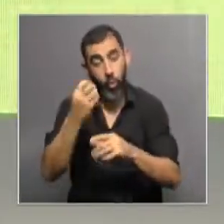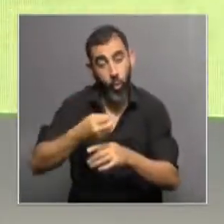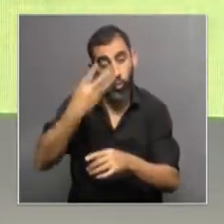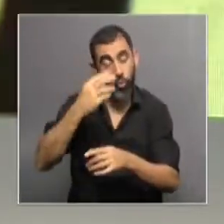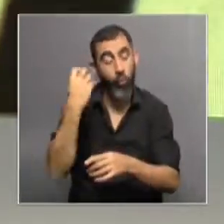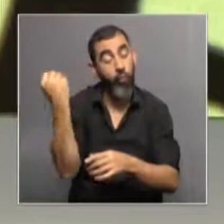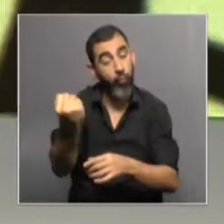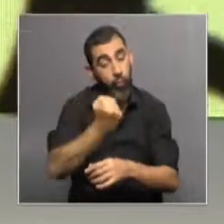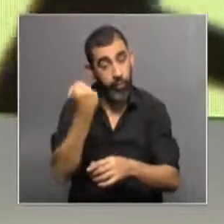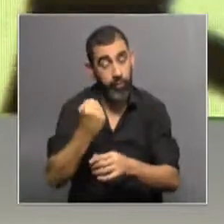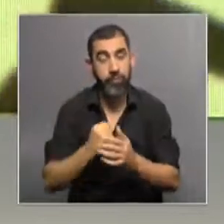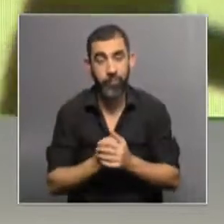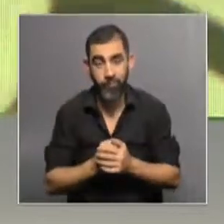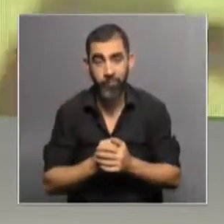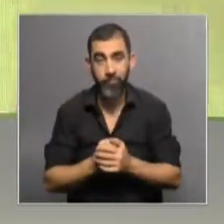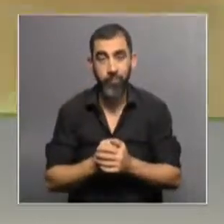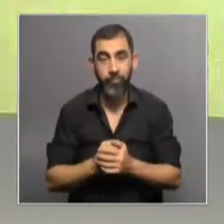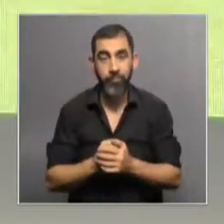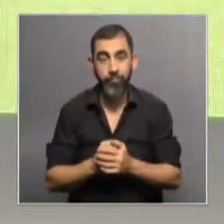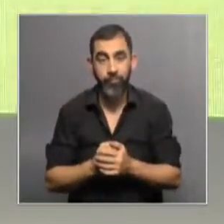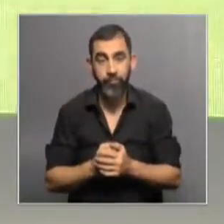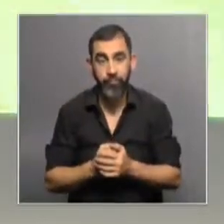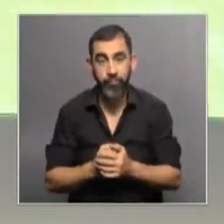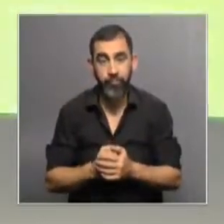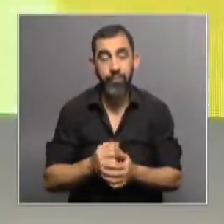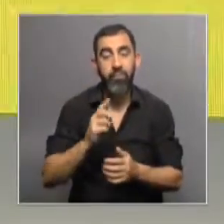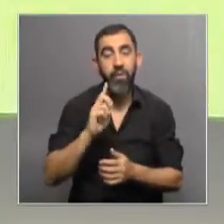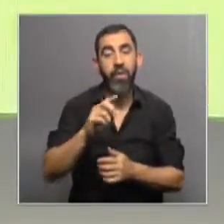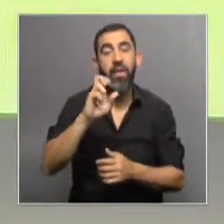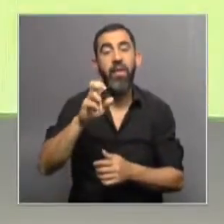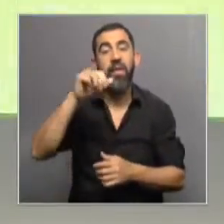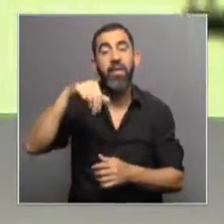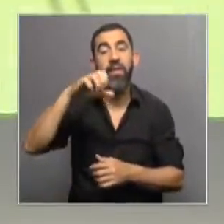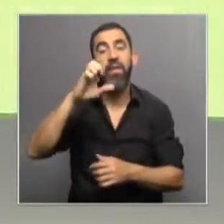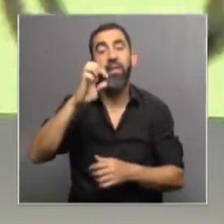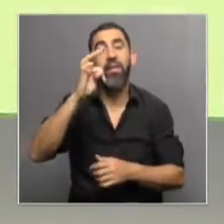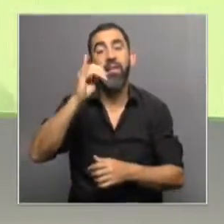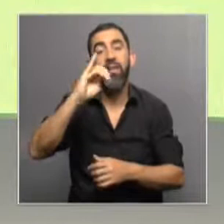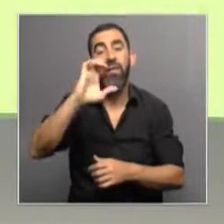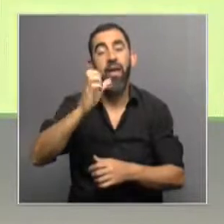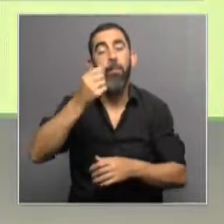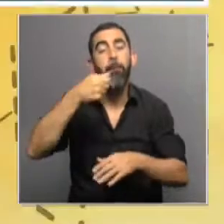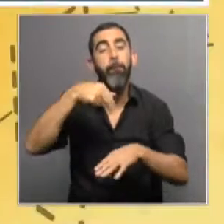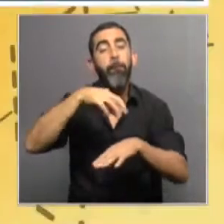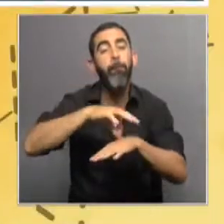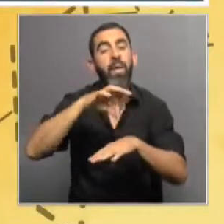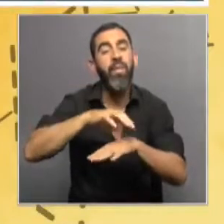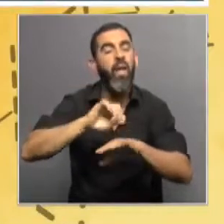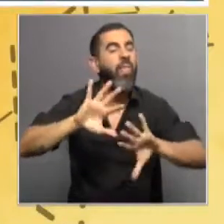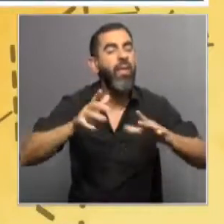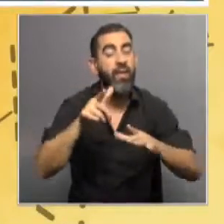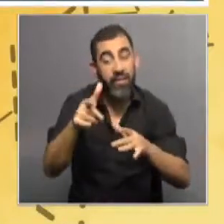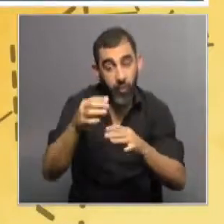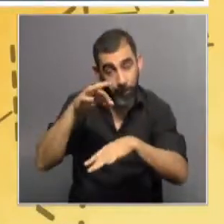clave que tú mencionaste muy bien en introducción es la genética médica. ¿Y qué es la genética médica? Es una especialidad de la medicina